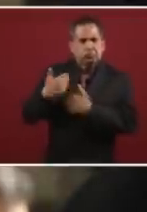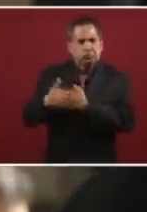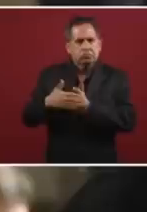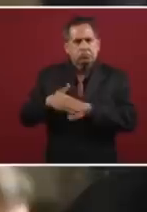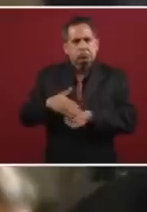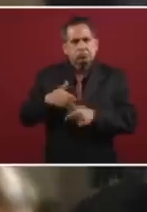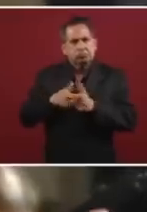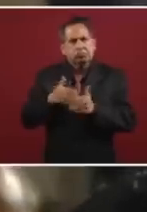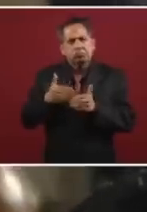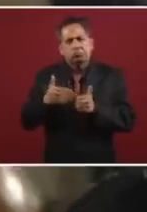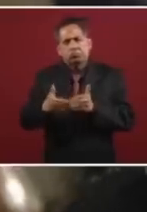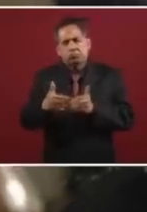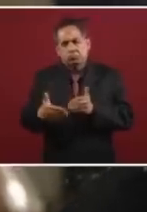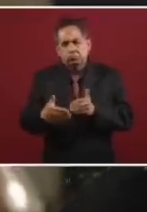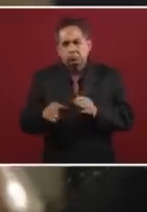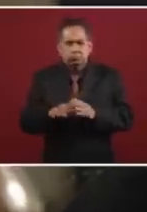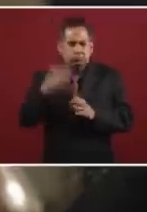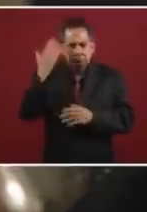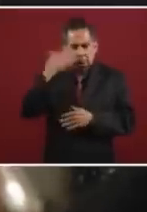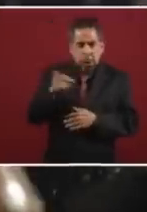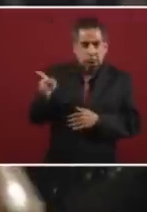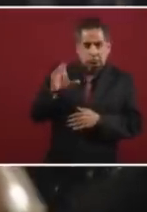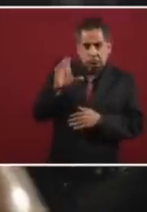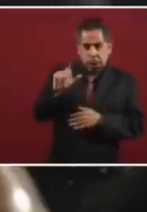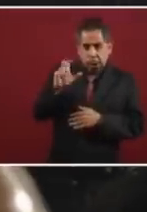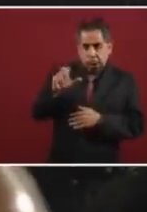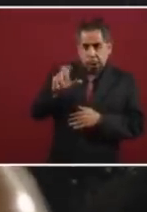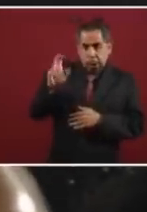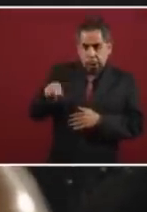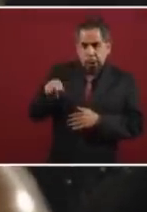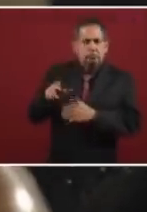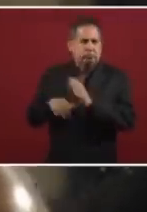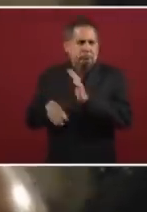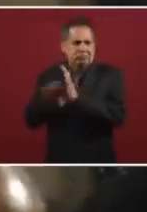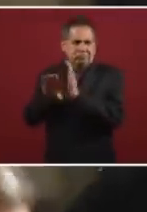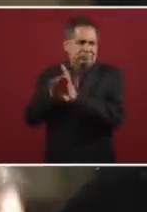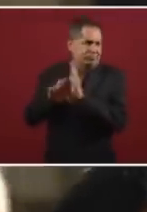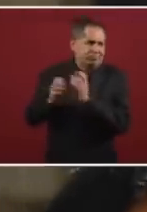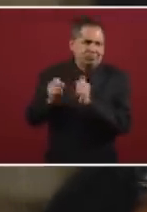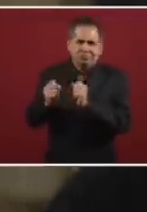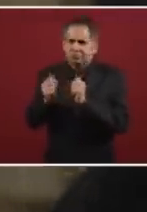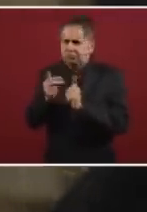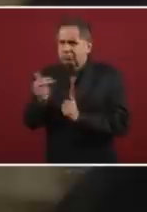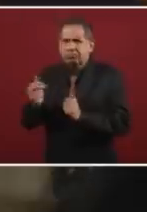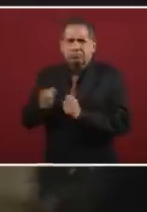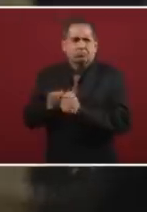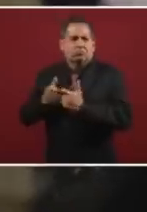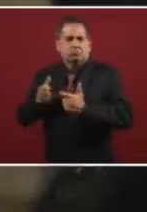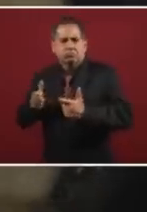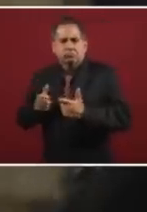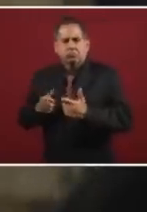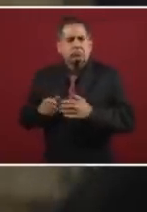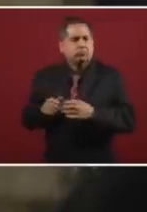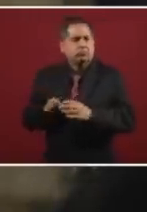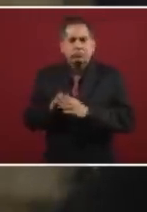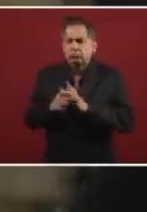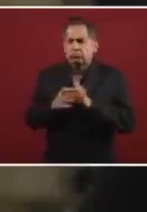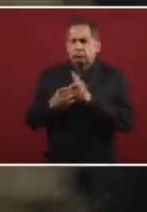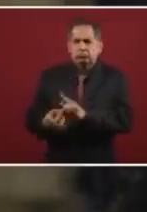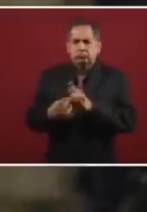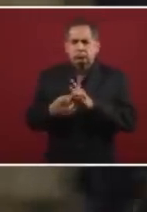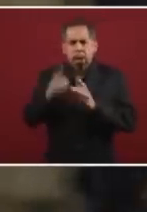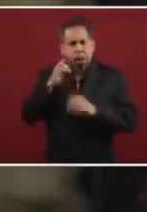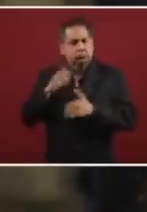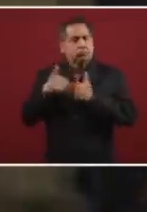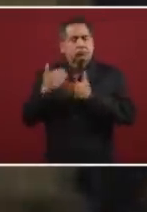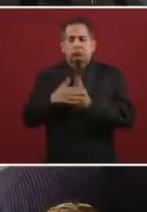creando sabiendo que cancún bueno ya tiene muchos cuartos de hotel y toda esta región sigue creciendo como está haciendo esta sinergia para que